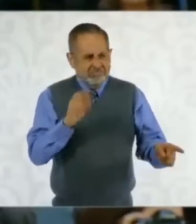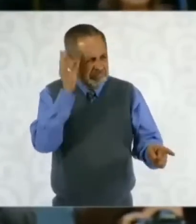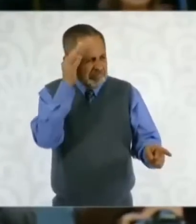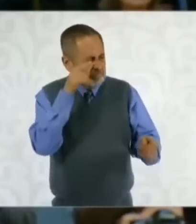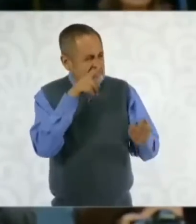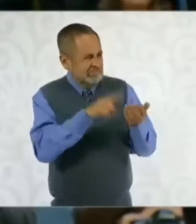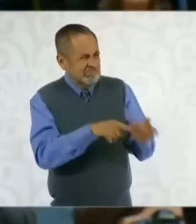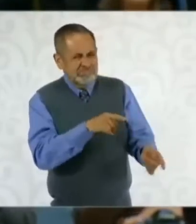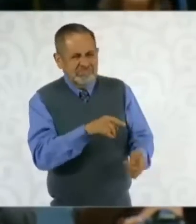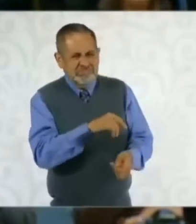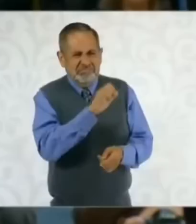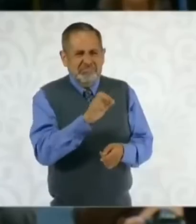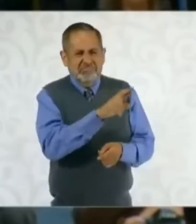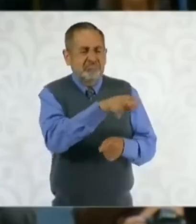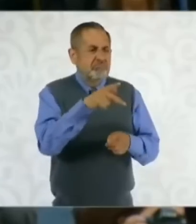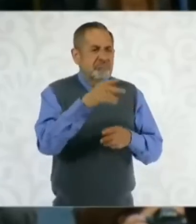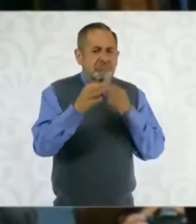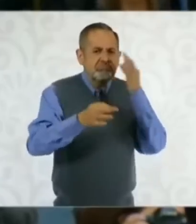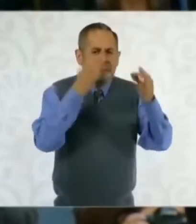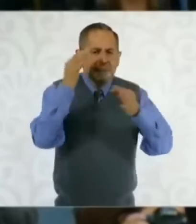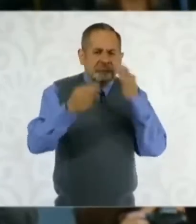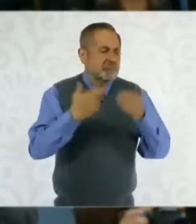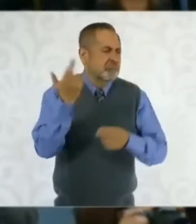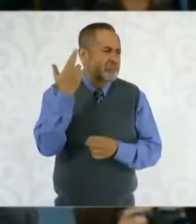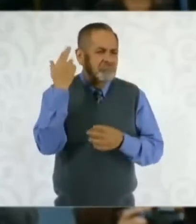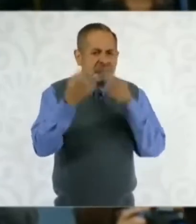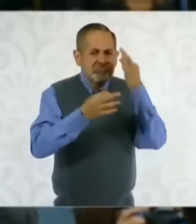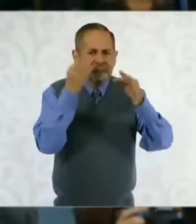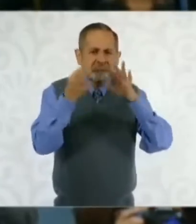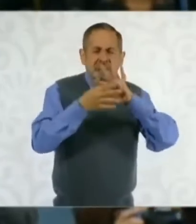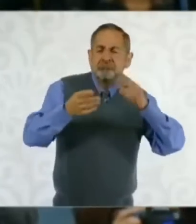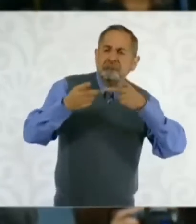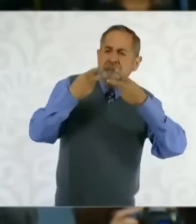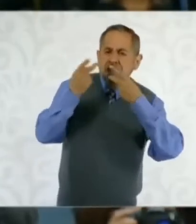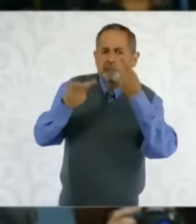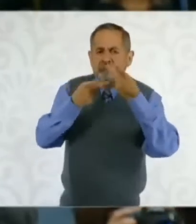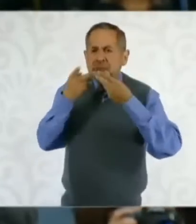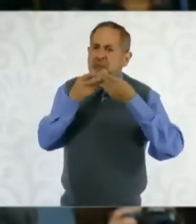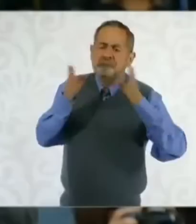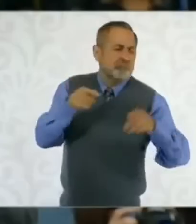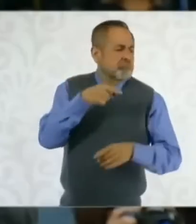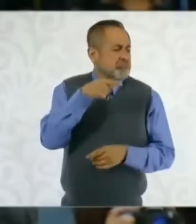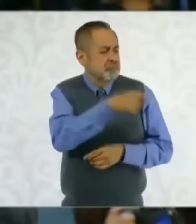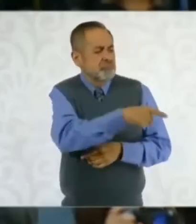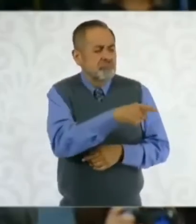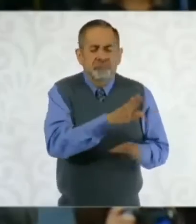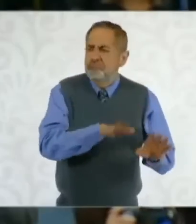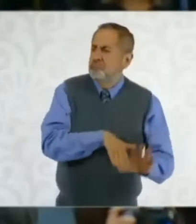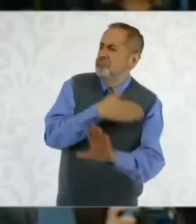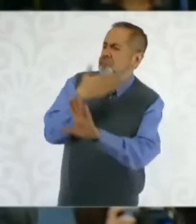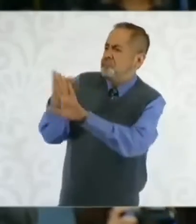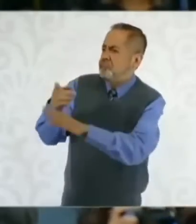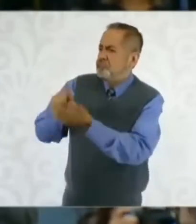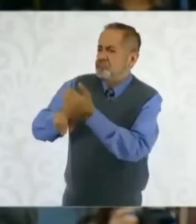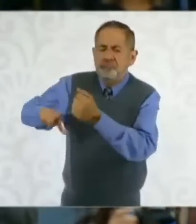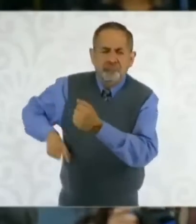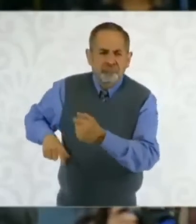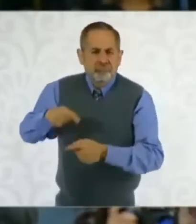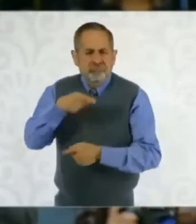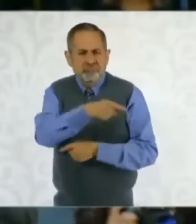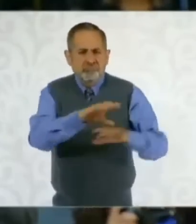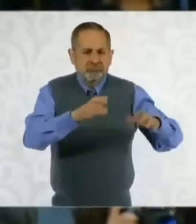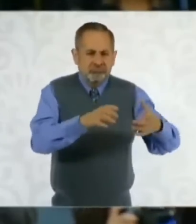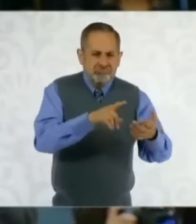tóxico en Radio Nacional haya hablado abiertamente ya de un golpe de Estado. Entre los